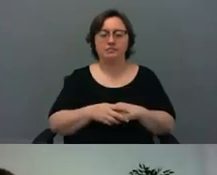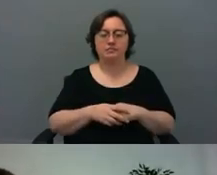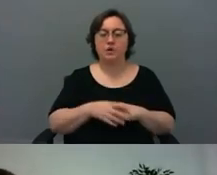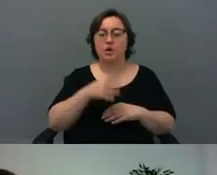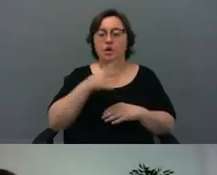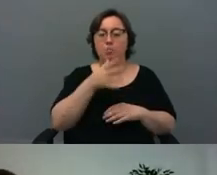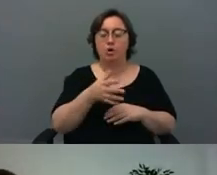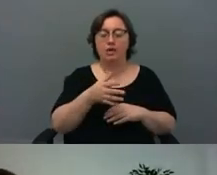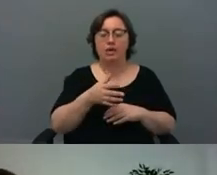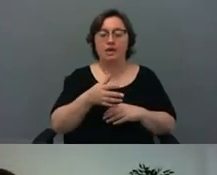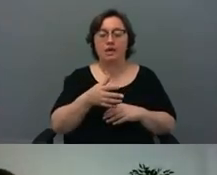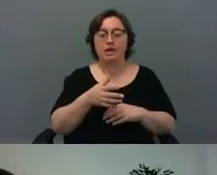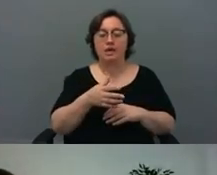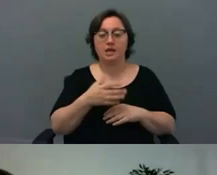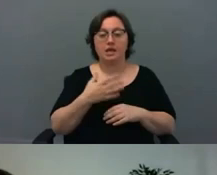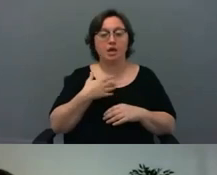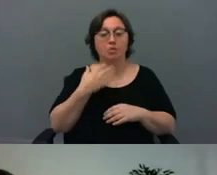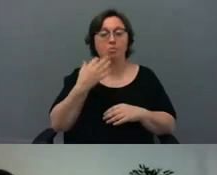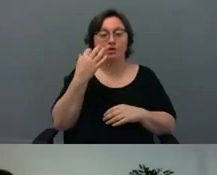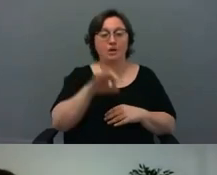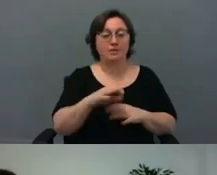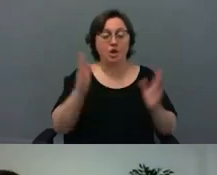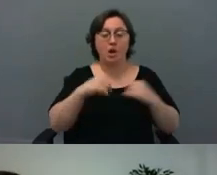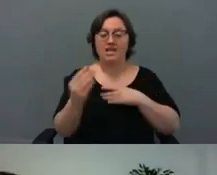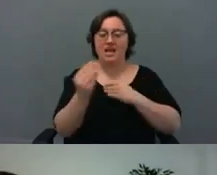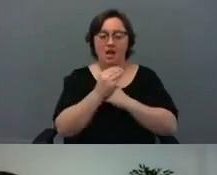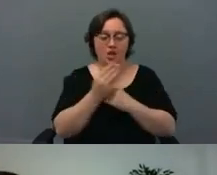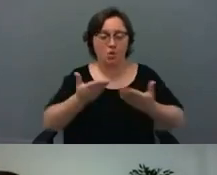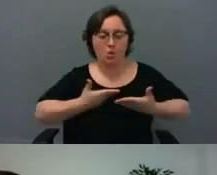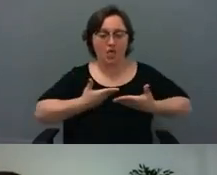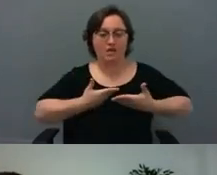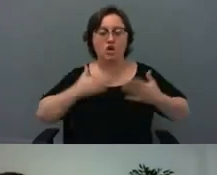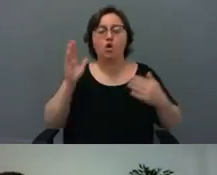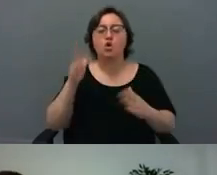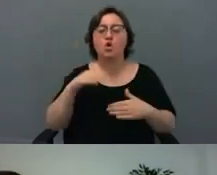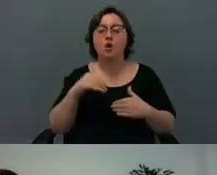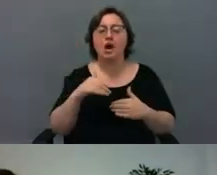no hay ayuda o no hay un modelo